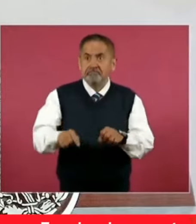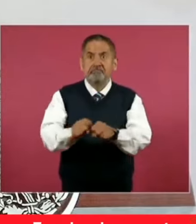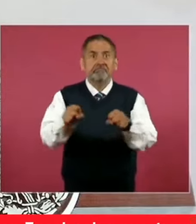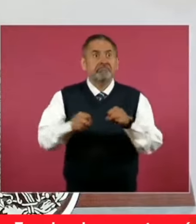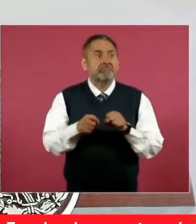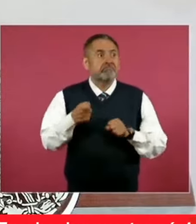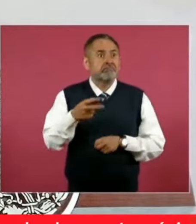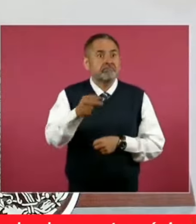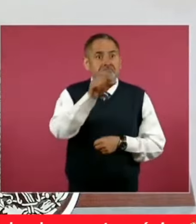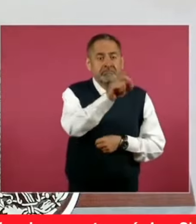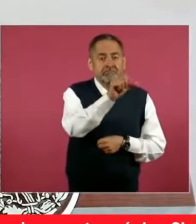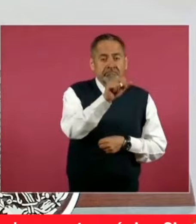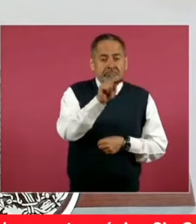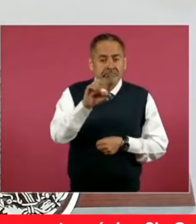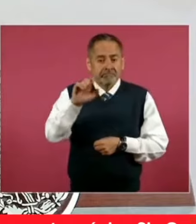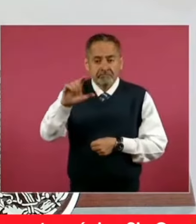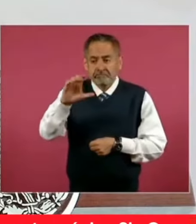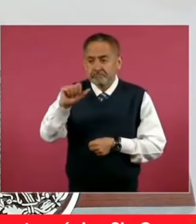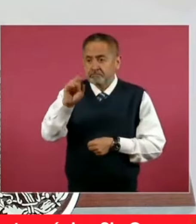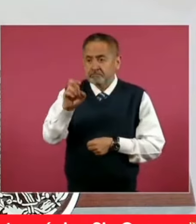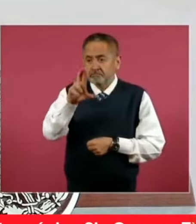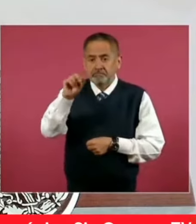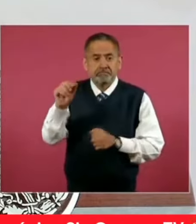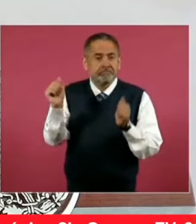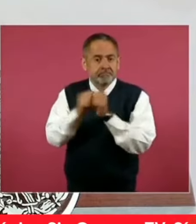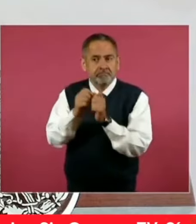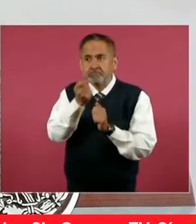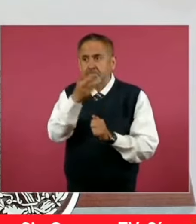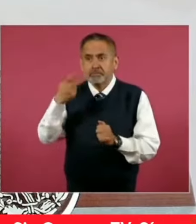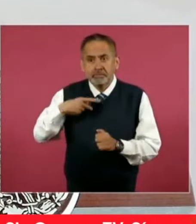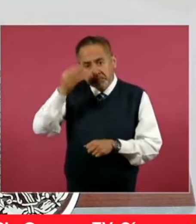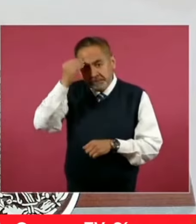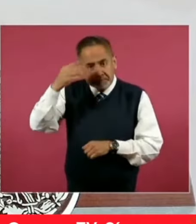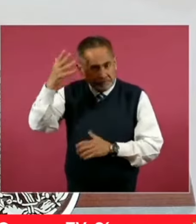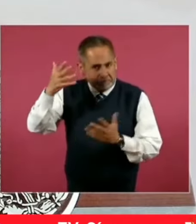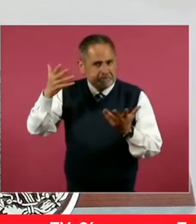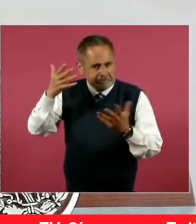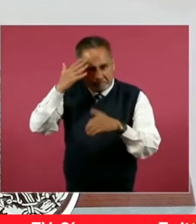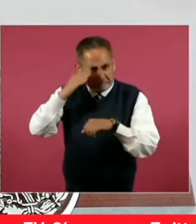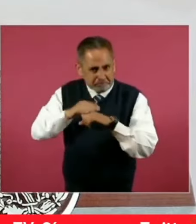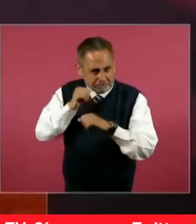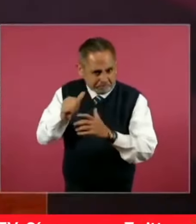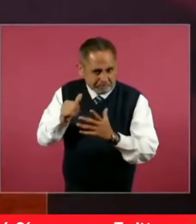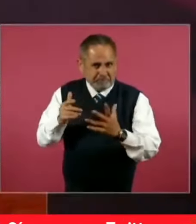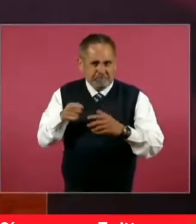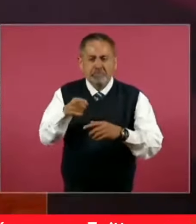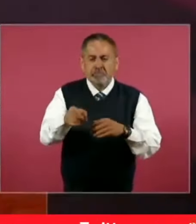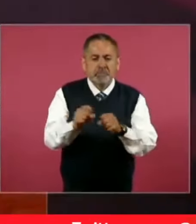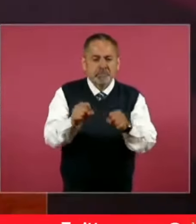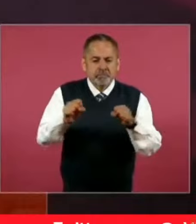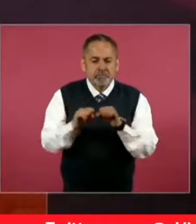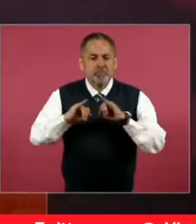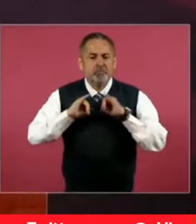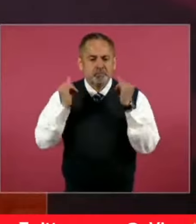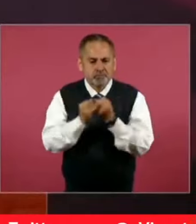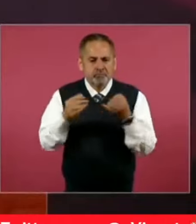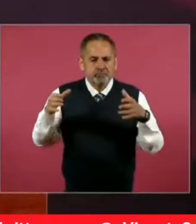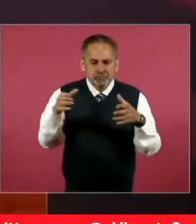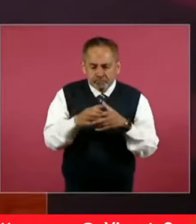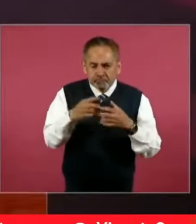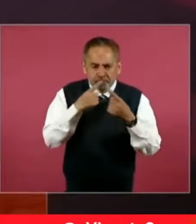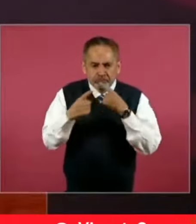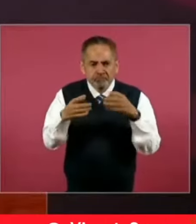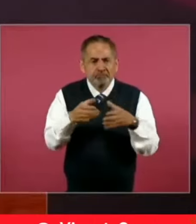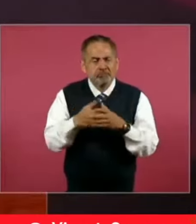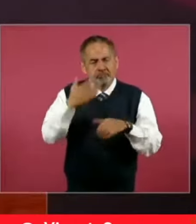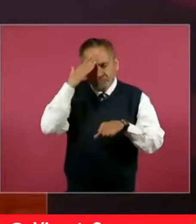titulada Daniel Cabrera y los Olvidados, se habilitó una sala de juntas de trabajo en la que se conmemora a